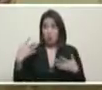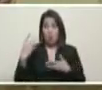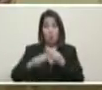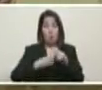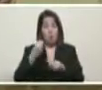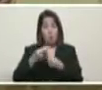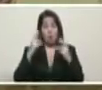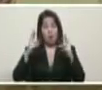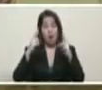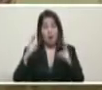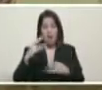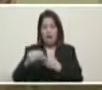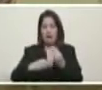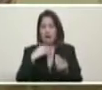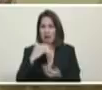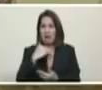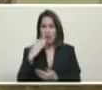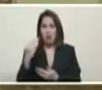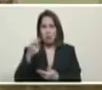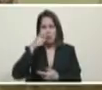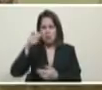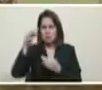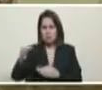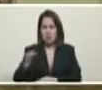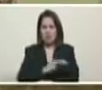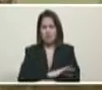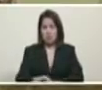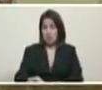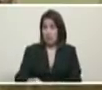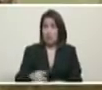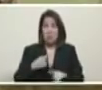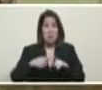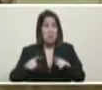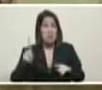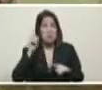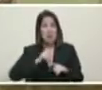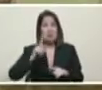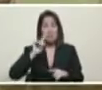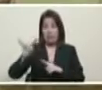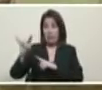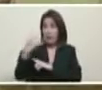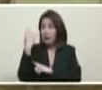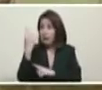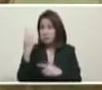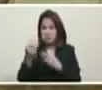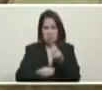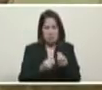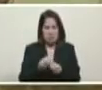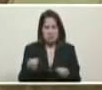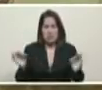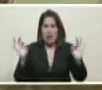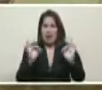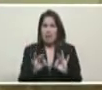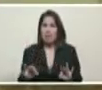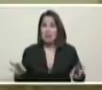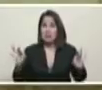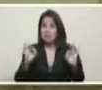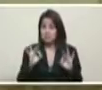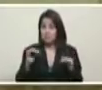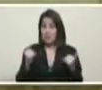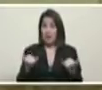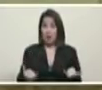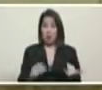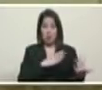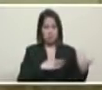seguridad de la frontera. Fue mentira, mintió, no lo hizo. Recientemente el presidente